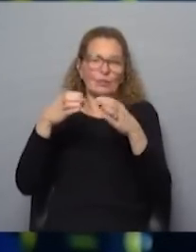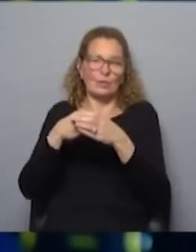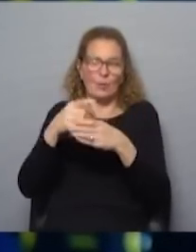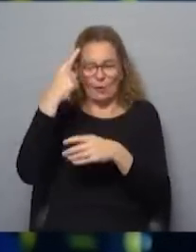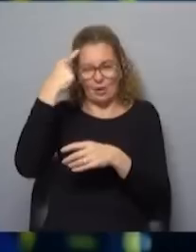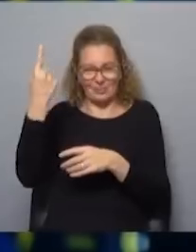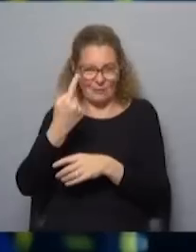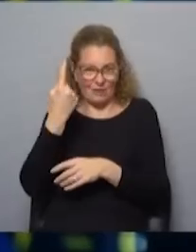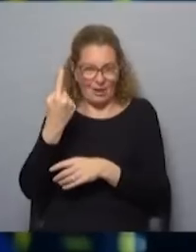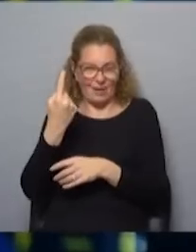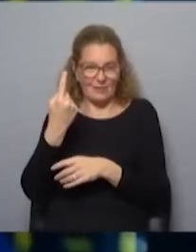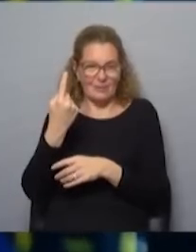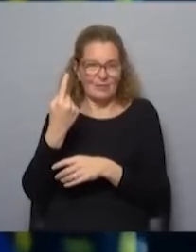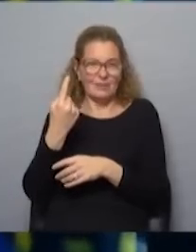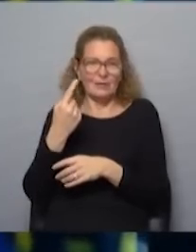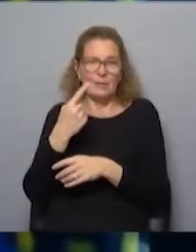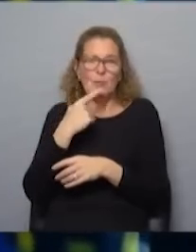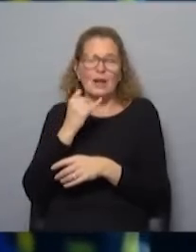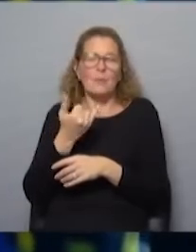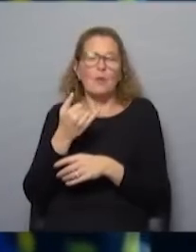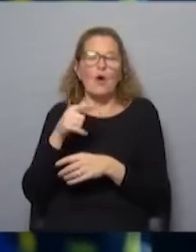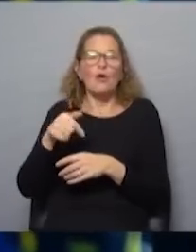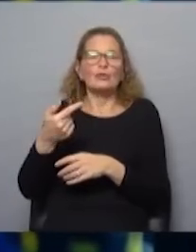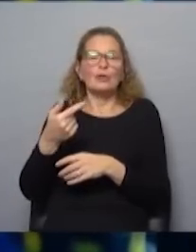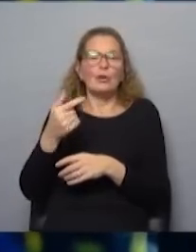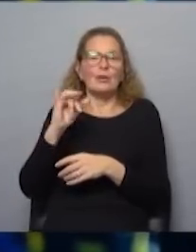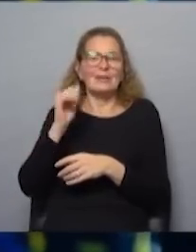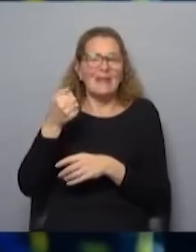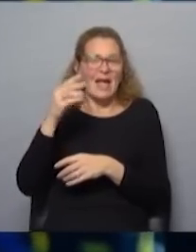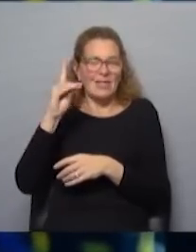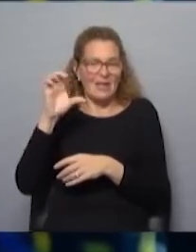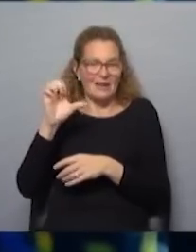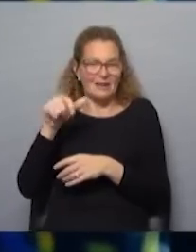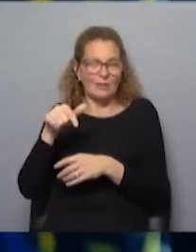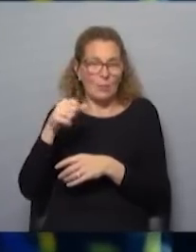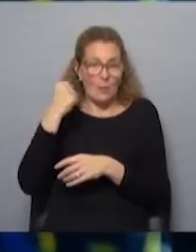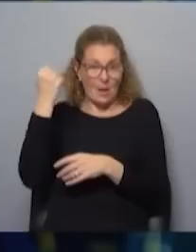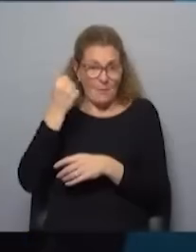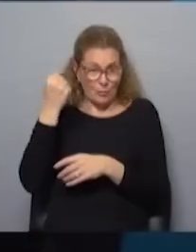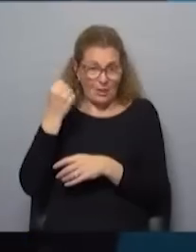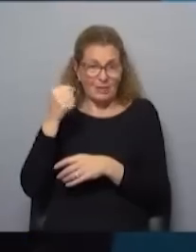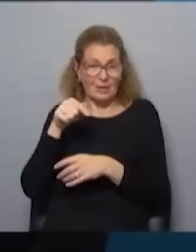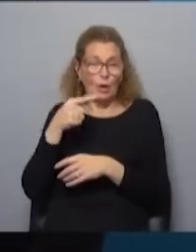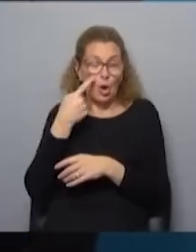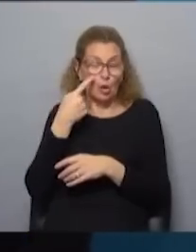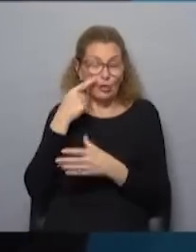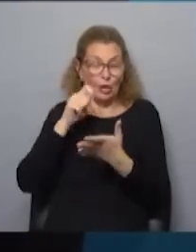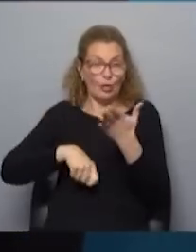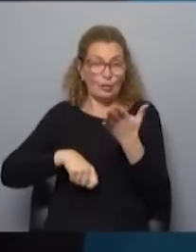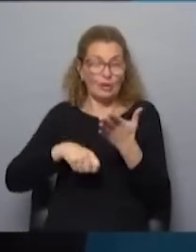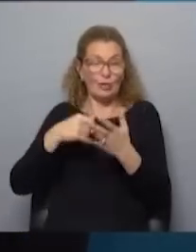internacional el caso del ciadi por ejemplo digamos el que más he utilizado en los contratos